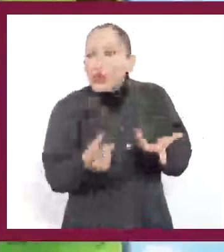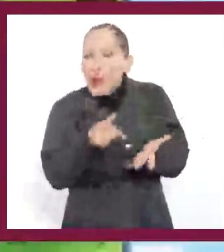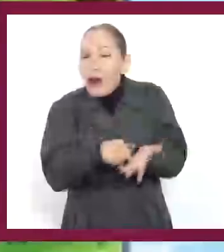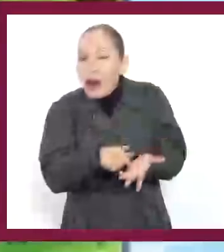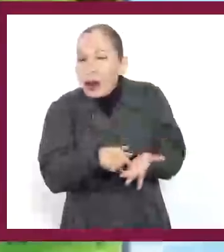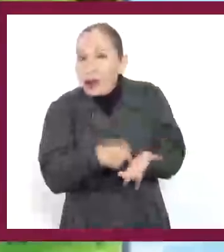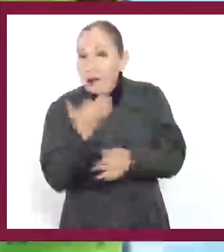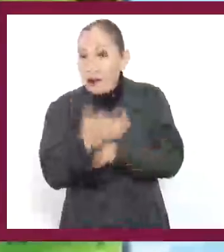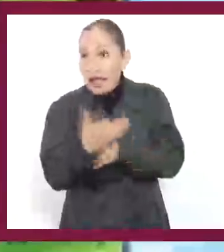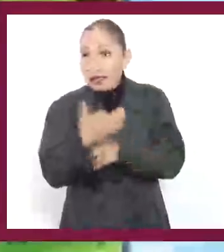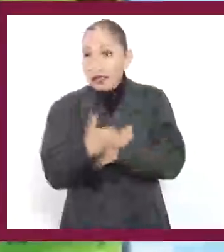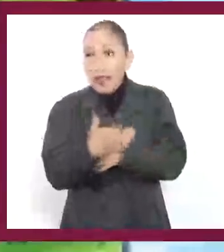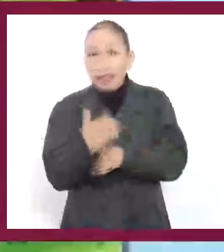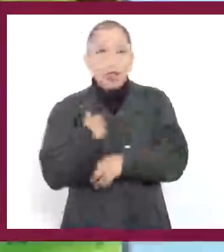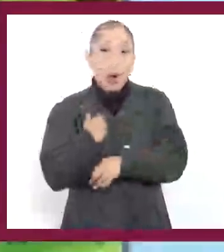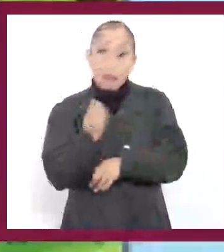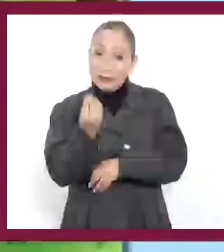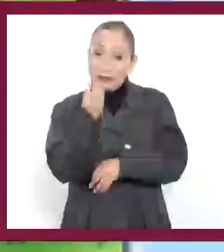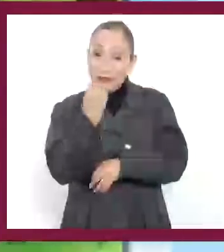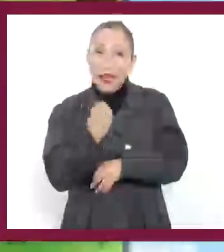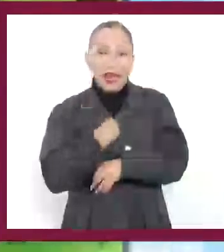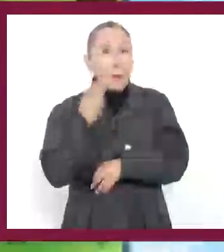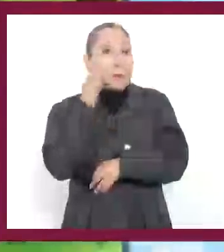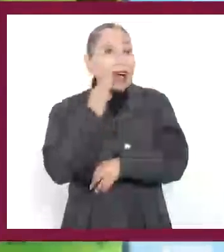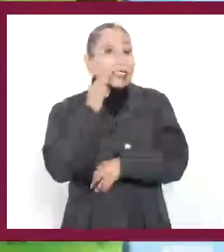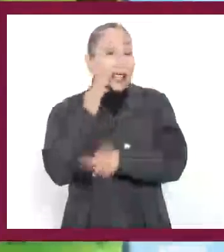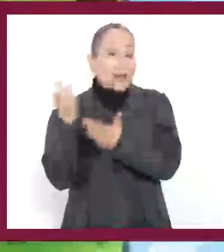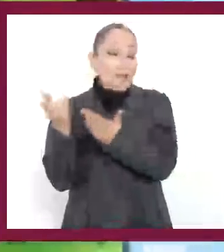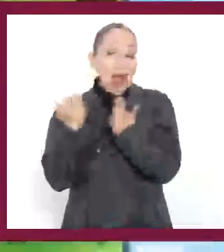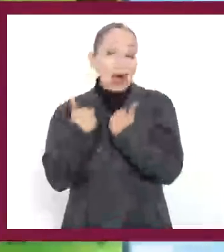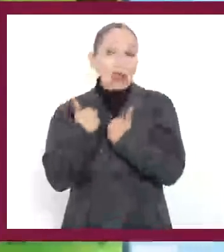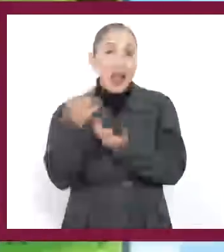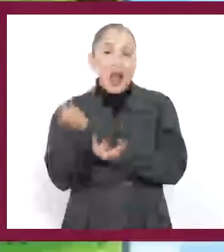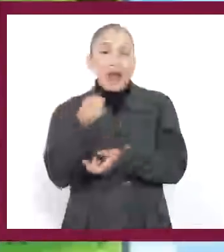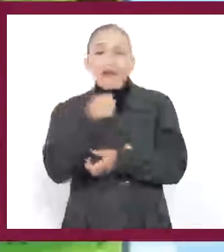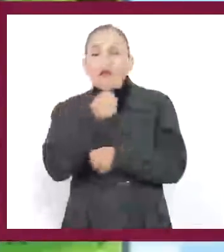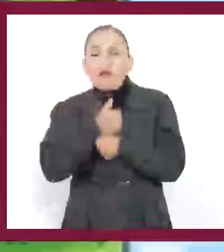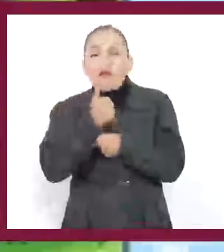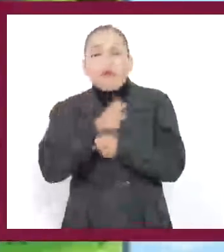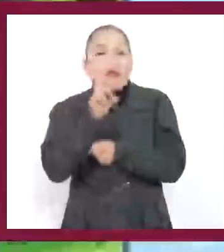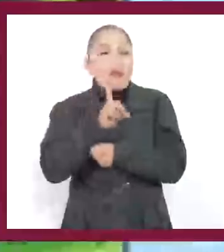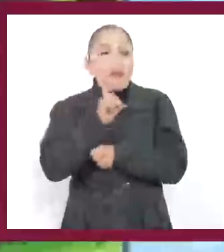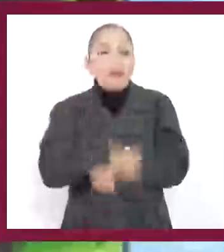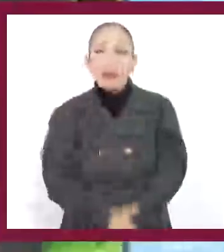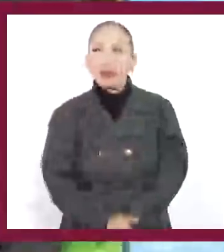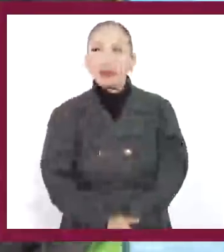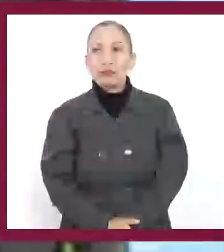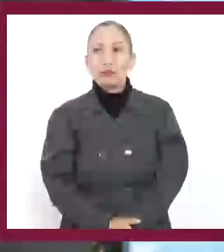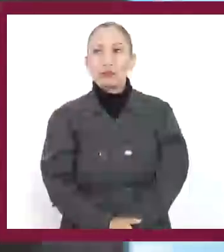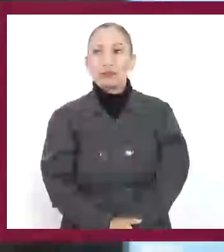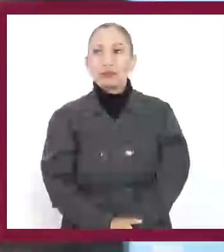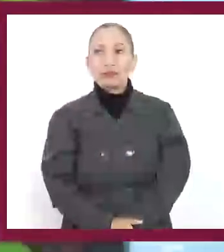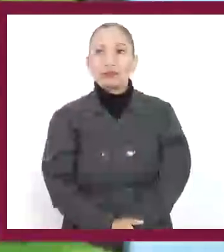mientras, yo me voy a comer esta manzana que me dio una linda viejecita.